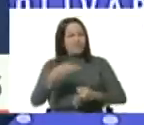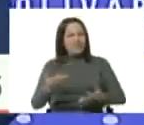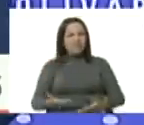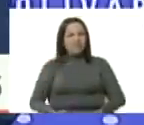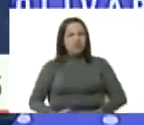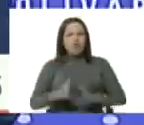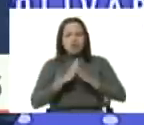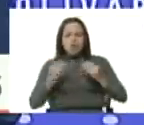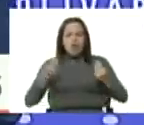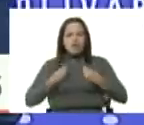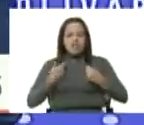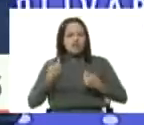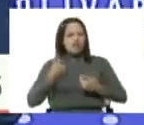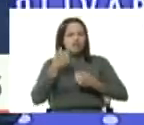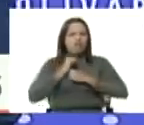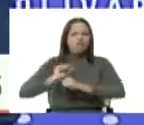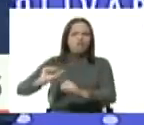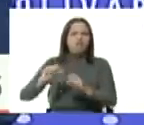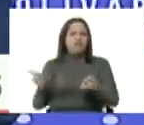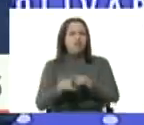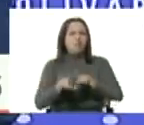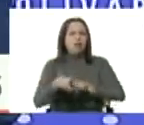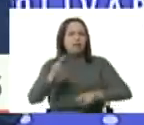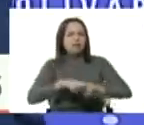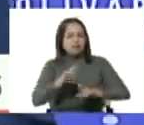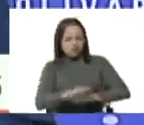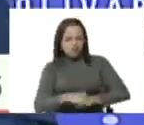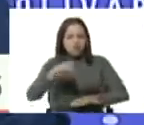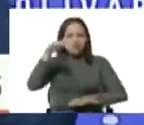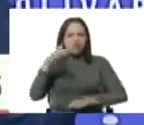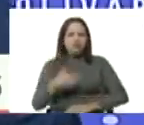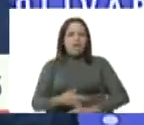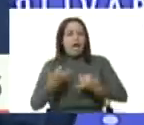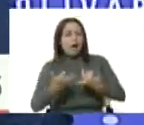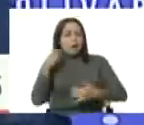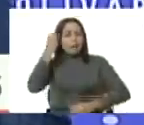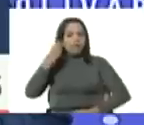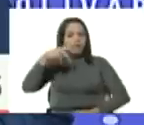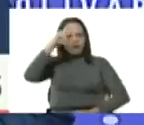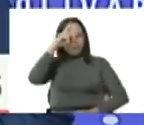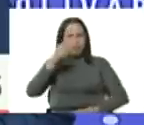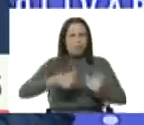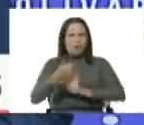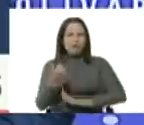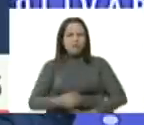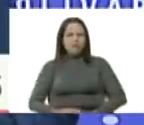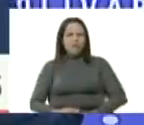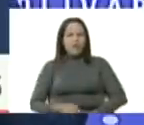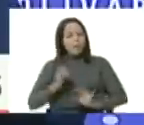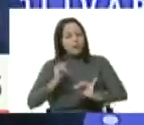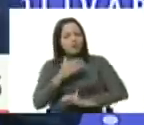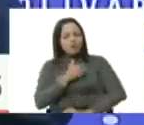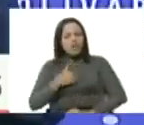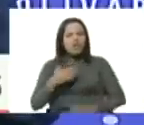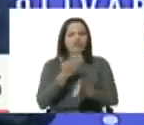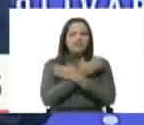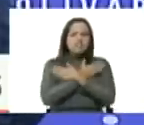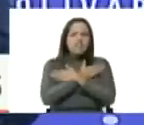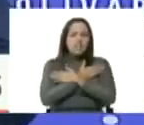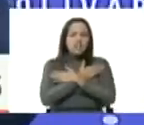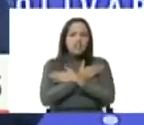vida lo he rechazado, desde que era muy niño. Y ahora me parece una estupidez mayor. Por eso quiero felicitar a la